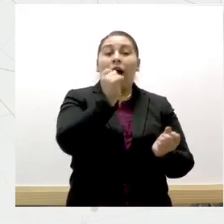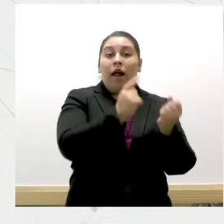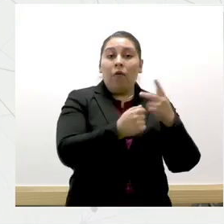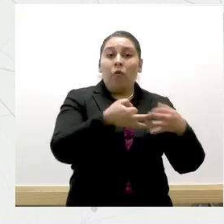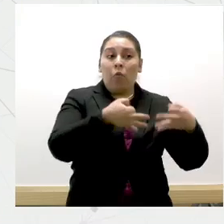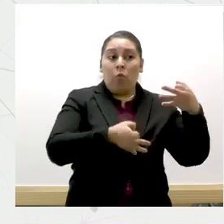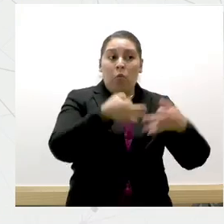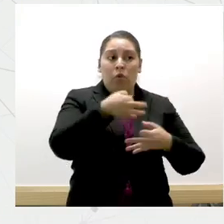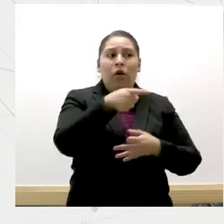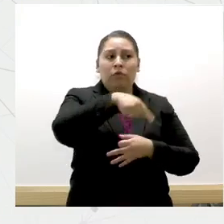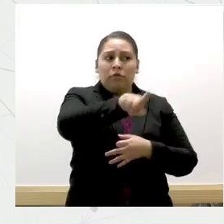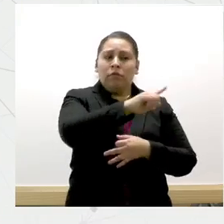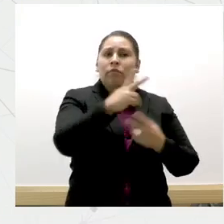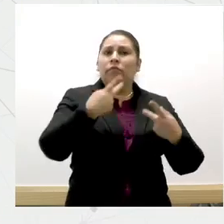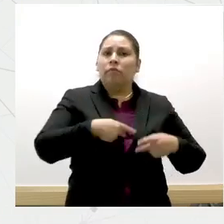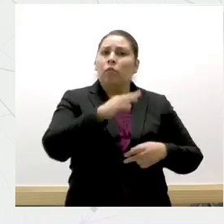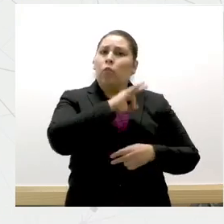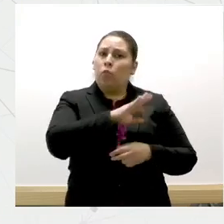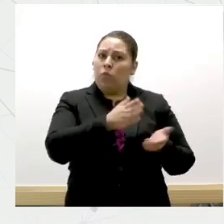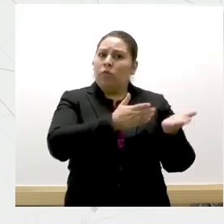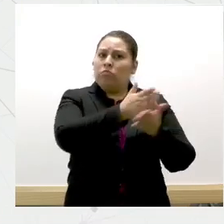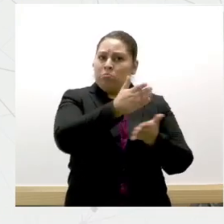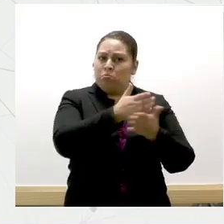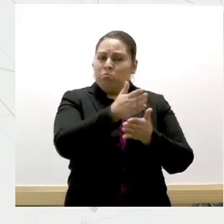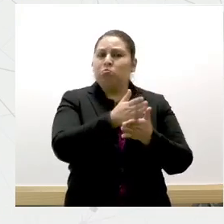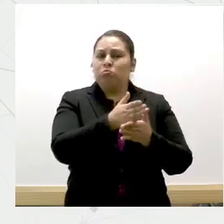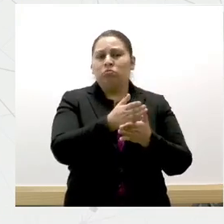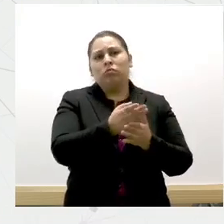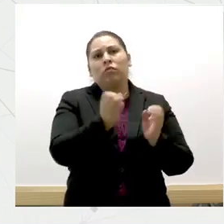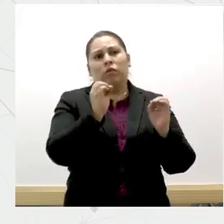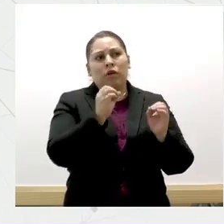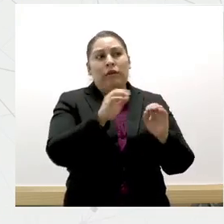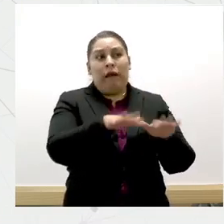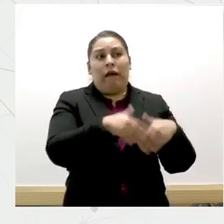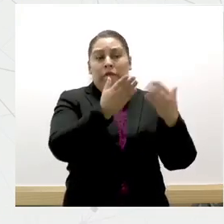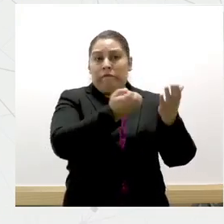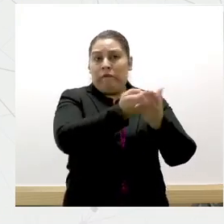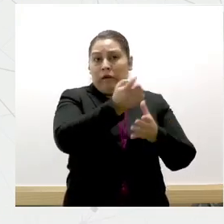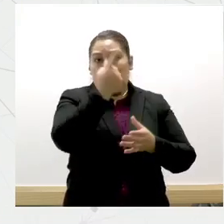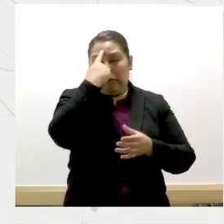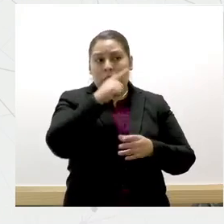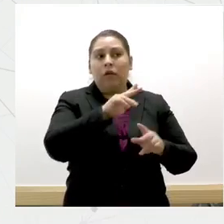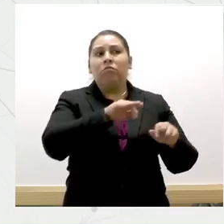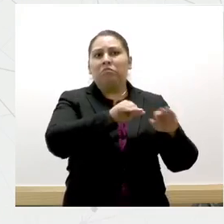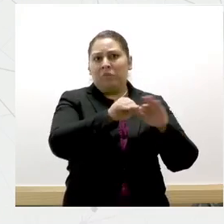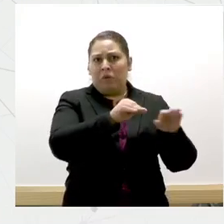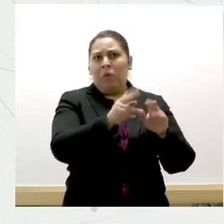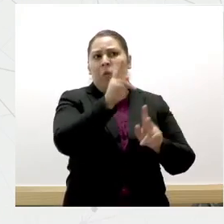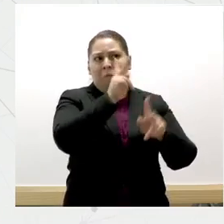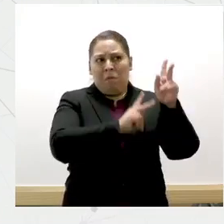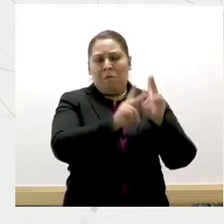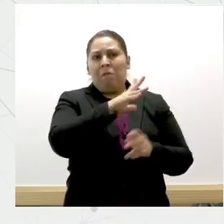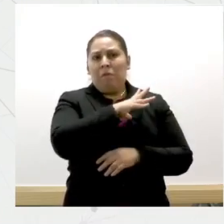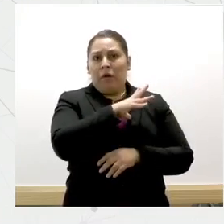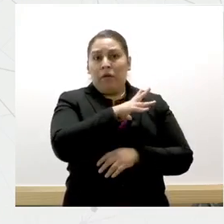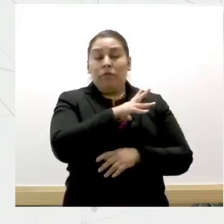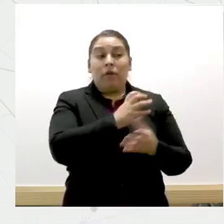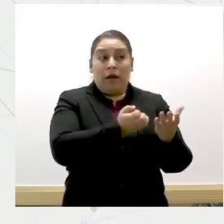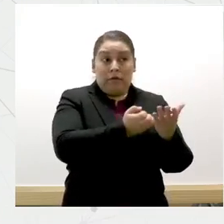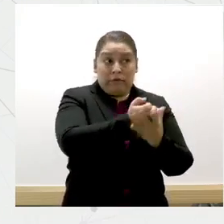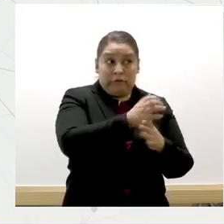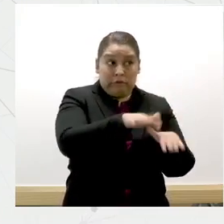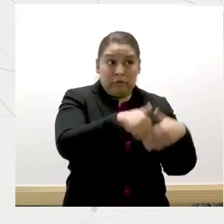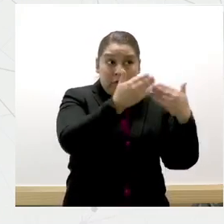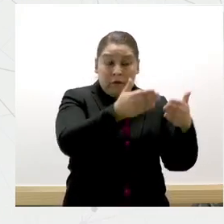tenga acceso a un determinado puesto de trabajo o a unas determinadas prestaciones, beneficios o demás, sabiendo los riesgos que